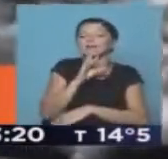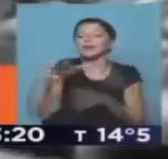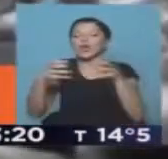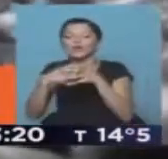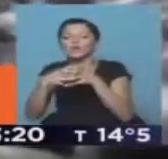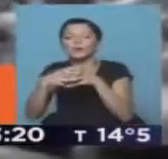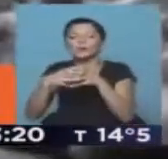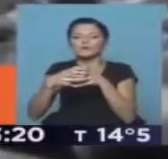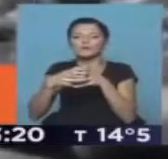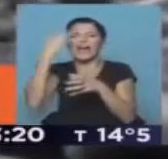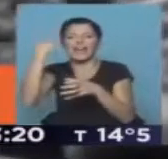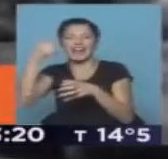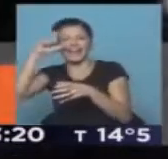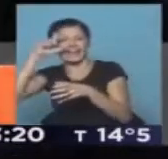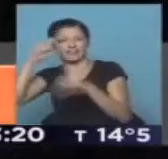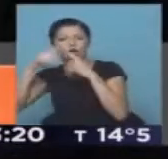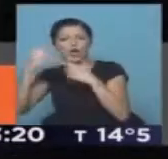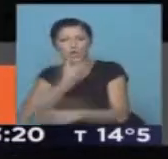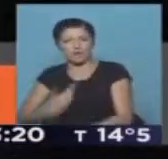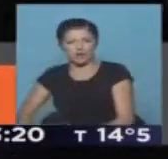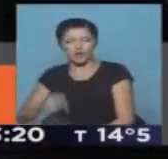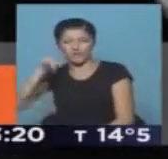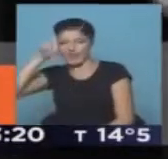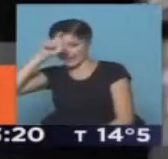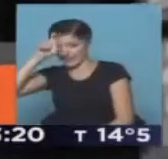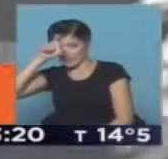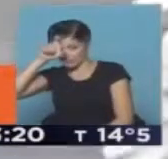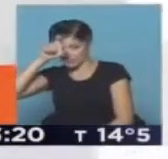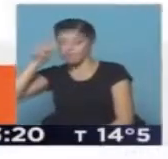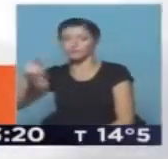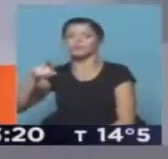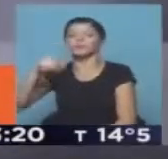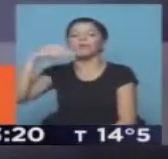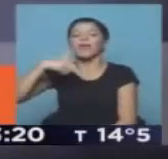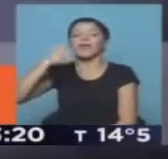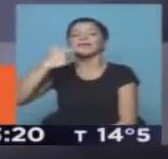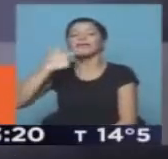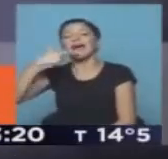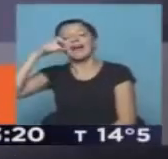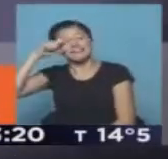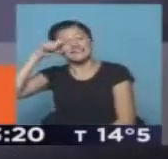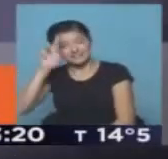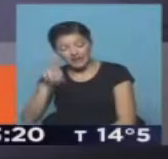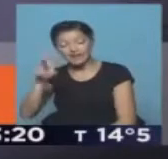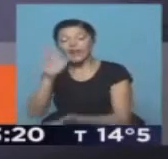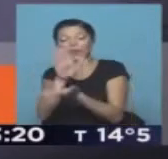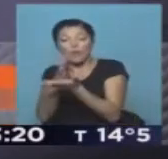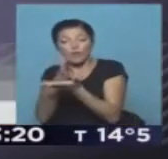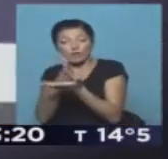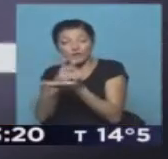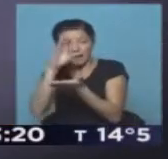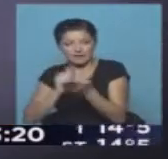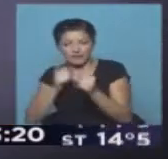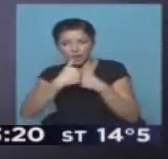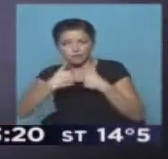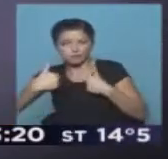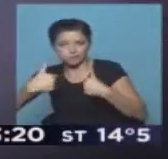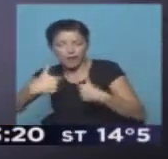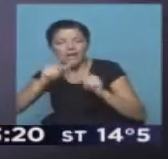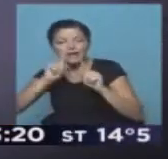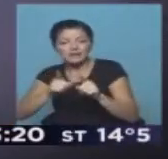amenazantes del entonces gobernante egipcio gamal abdel nasser quien tras militarizar las fronteras había bloqueado los